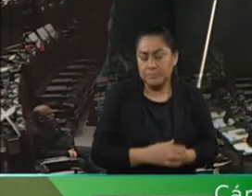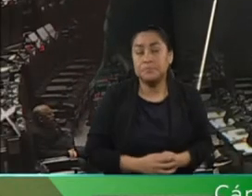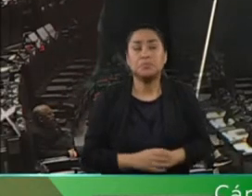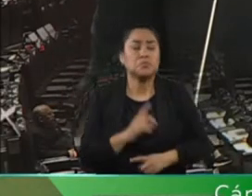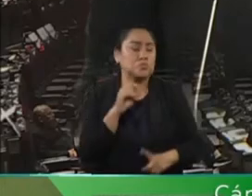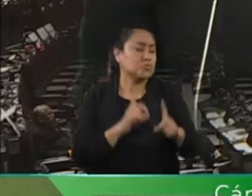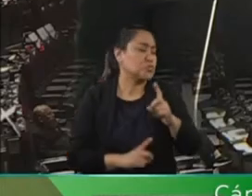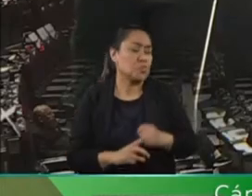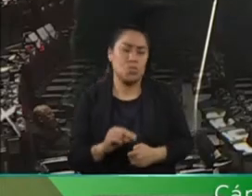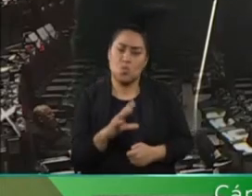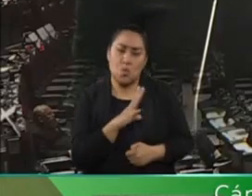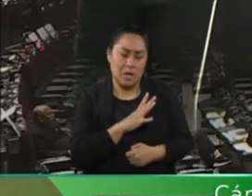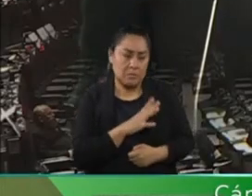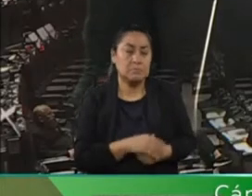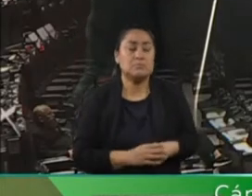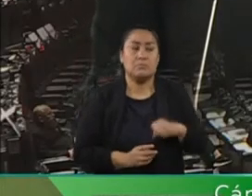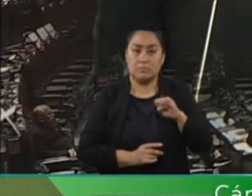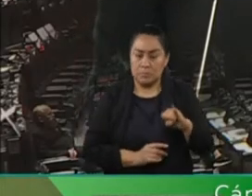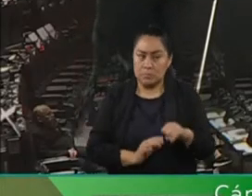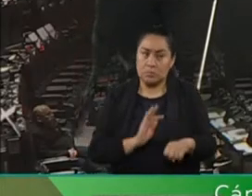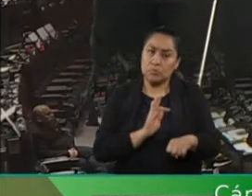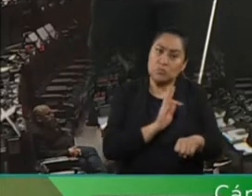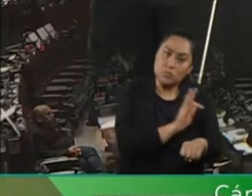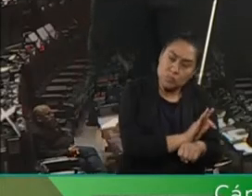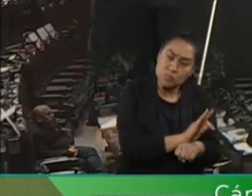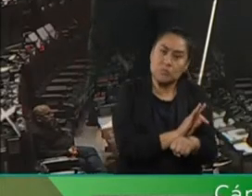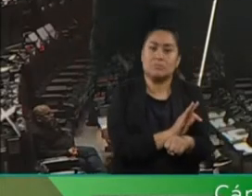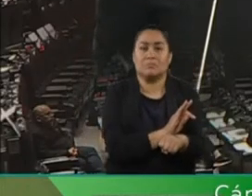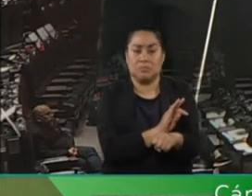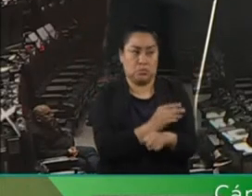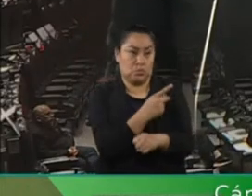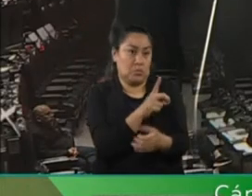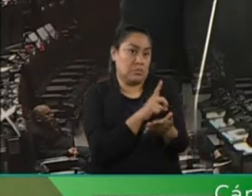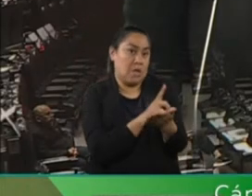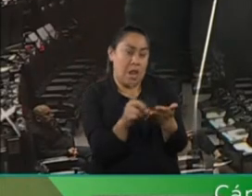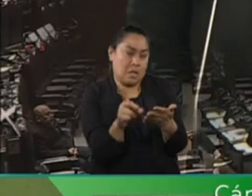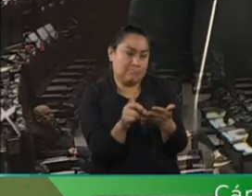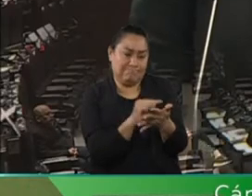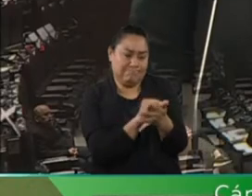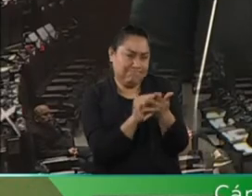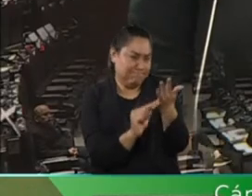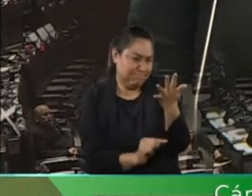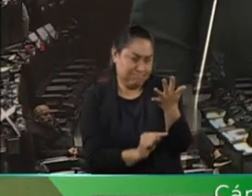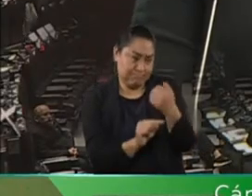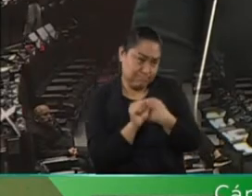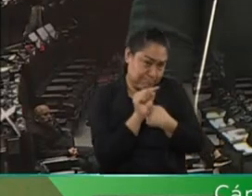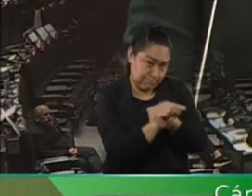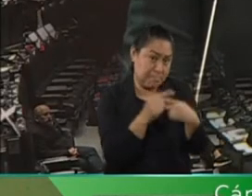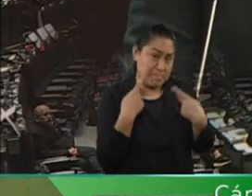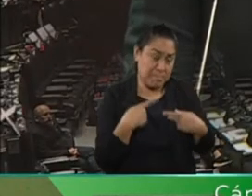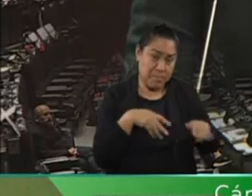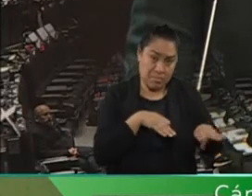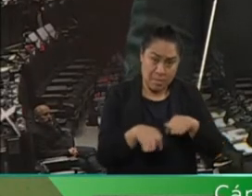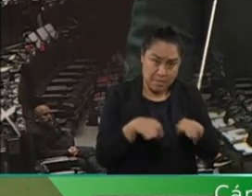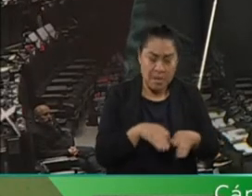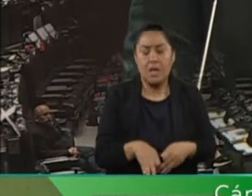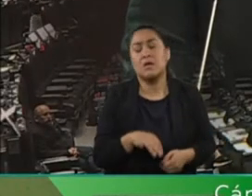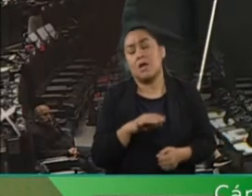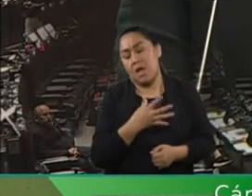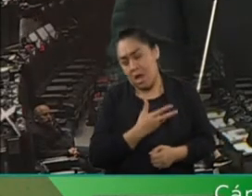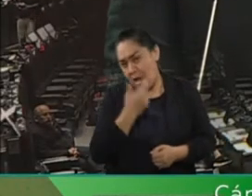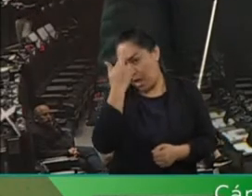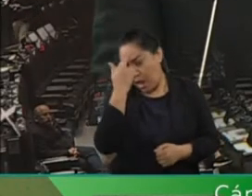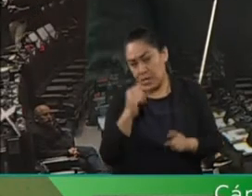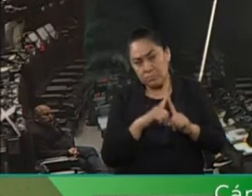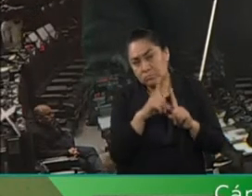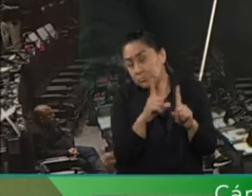duda. El reconocimiento, la protección y la ampliación de los derechos de las personas trabajadoras es un auténtico consenso